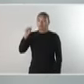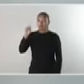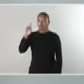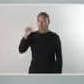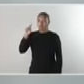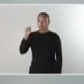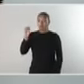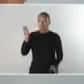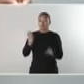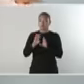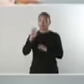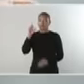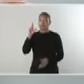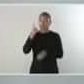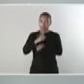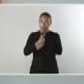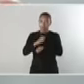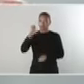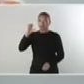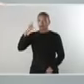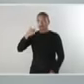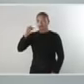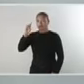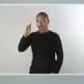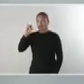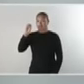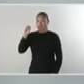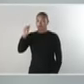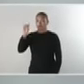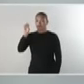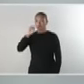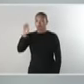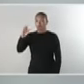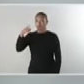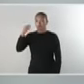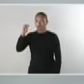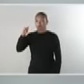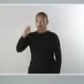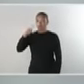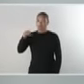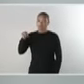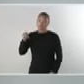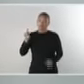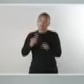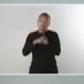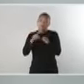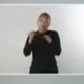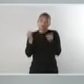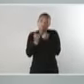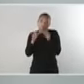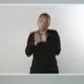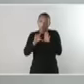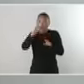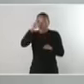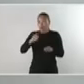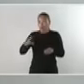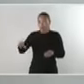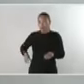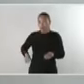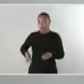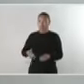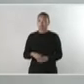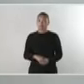Torres Gómez es empleado del gobernador en turno desde hace ya muchos años no